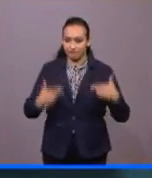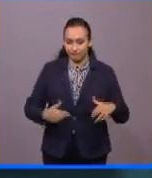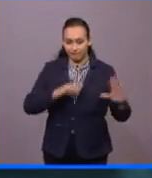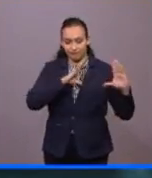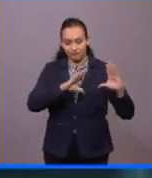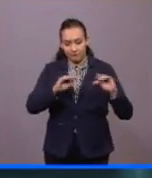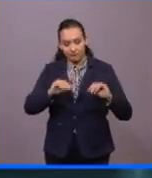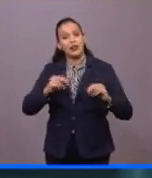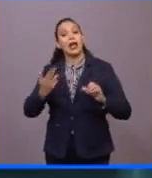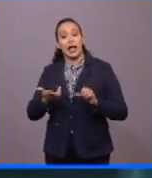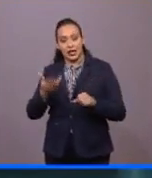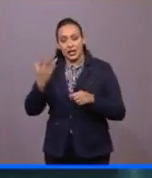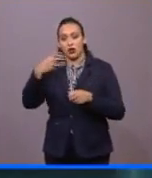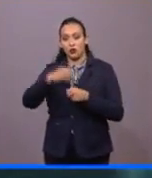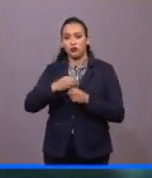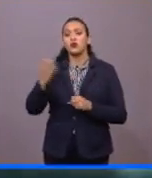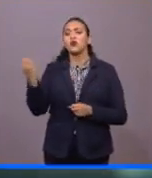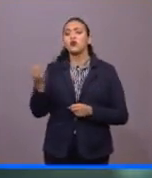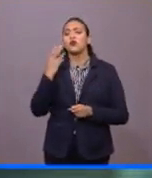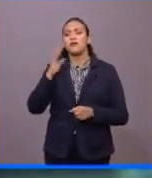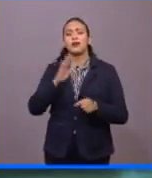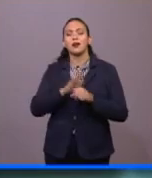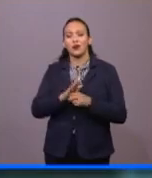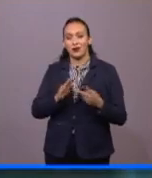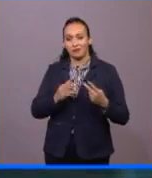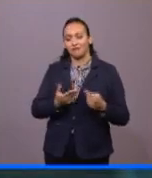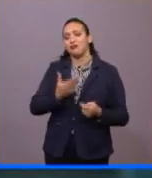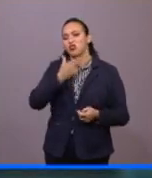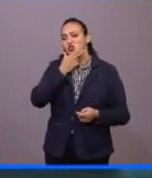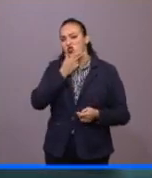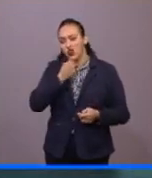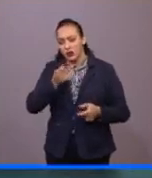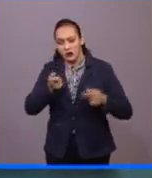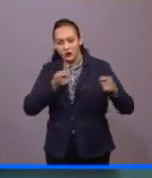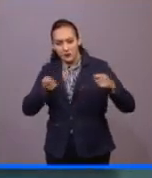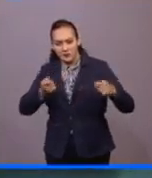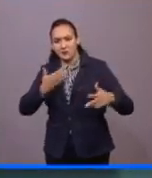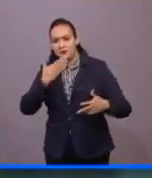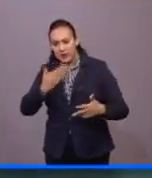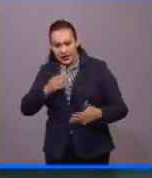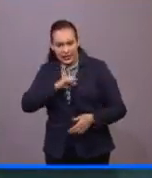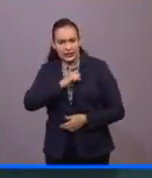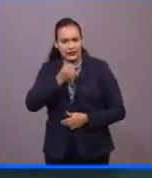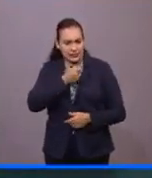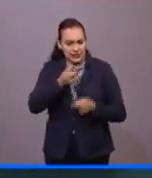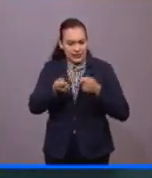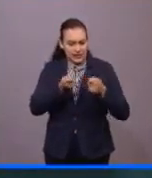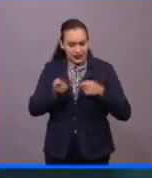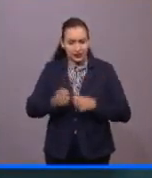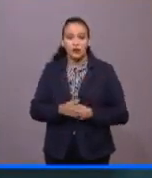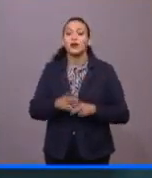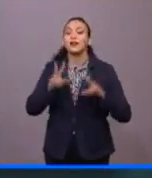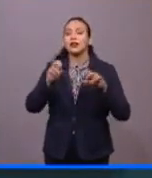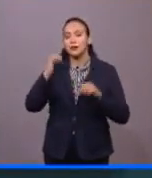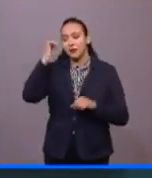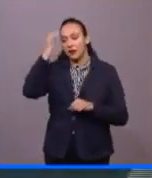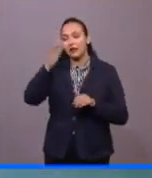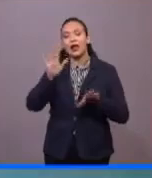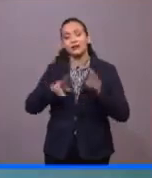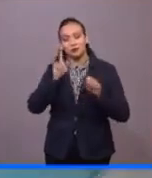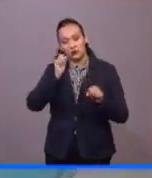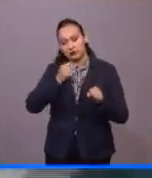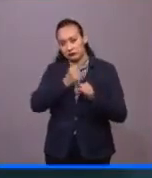e inclusión con la conferencia Masculinidades Diversas y Sanas, un espacio de reflexión sobre la violencia de